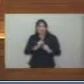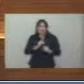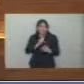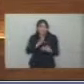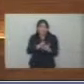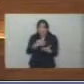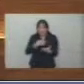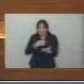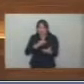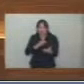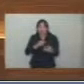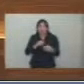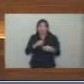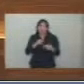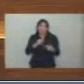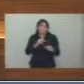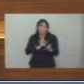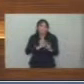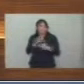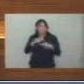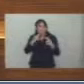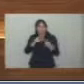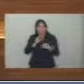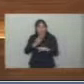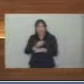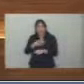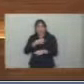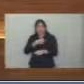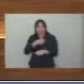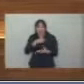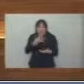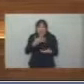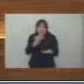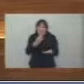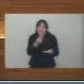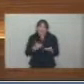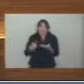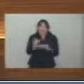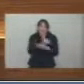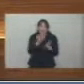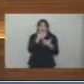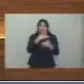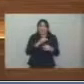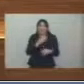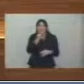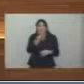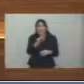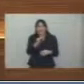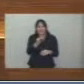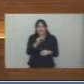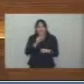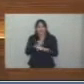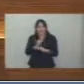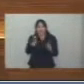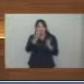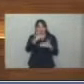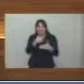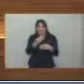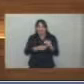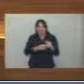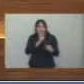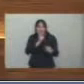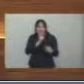públicas. Porque la única manera de gastar un dinero que no se ingresa y que no tiene financiación autorizada por este Parlamento sería hacer eso, sería dejar